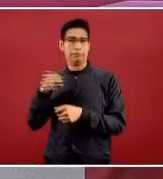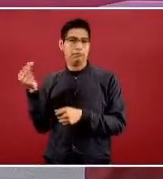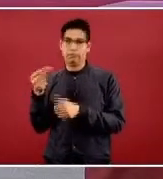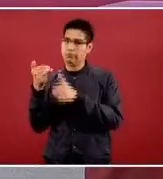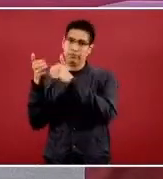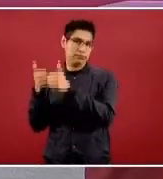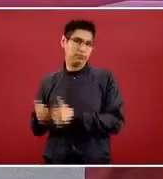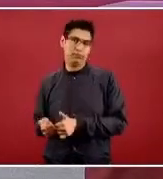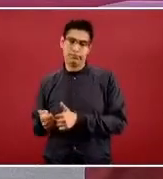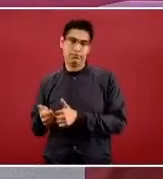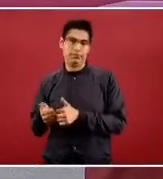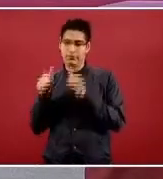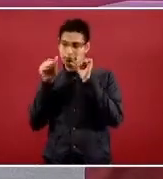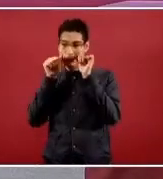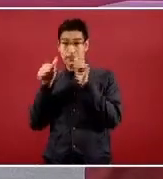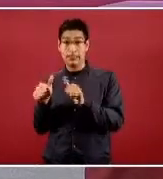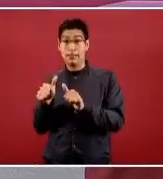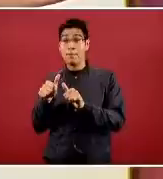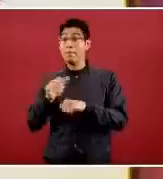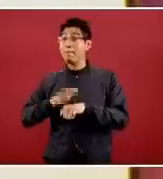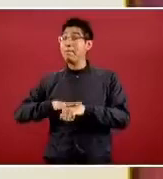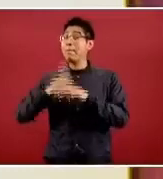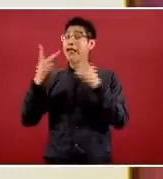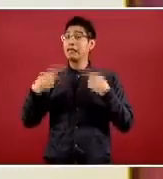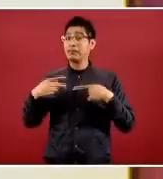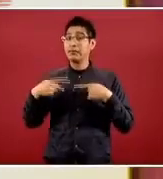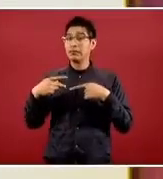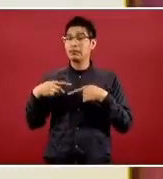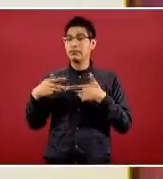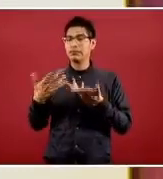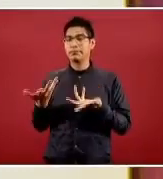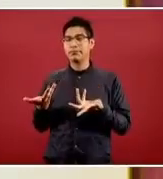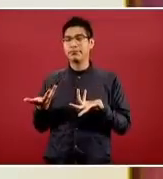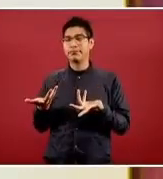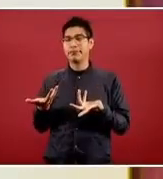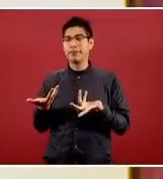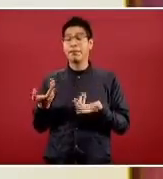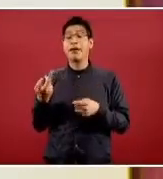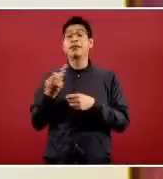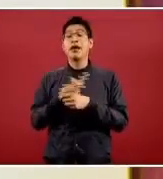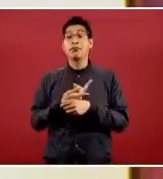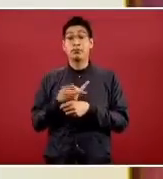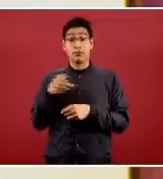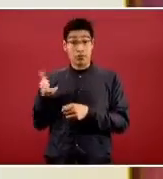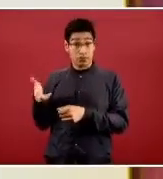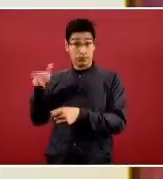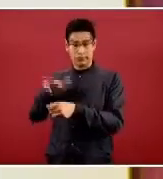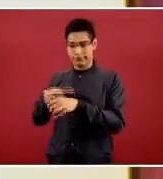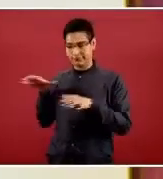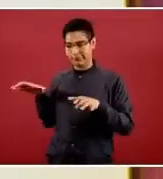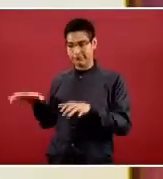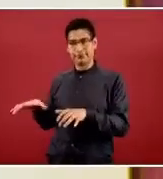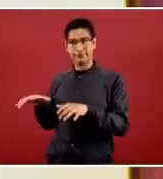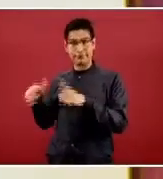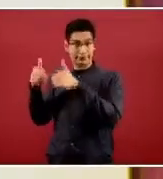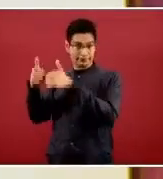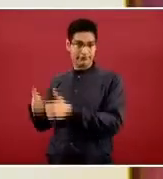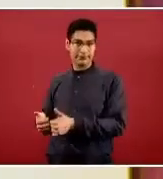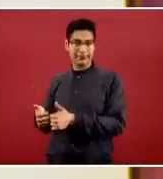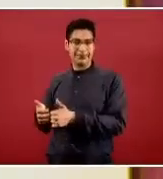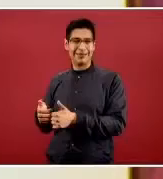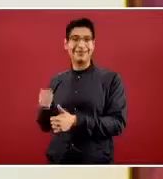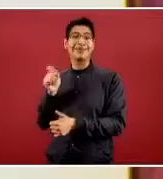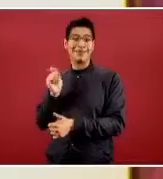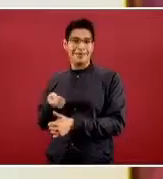hospitalizadas, resaltando que la mayor cantidad de ellas o de los que en su momento estuvieron o están hospitalizados son precisamente los